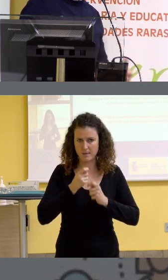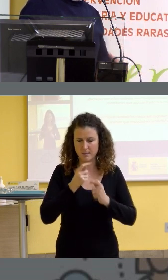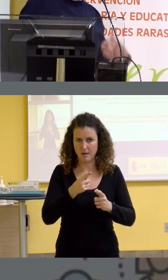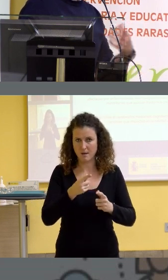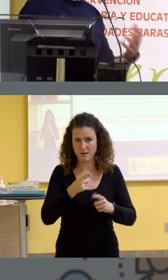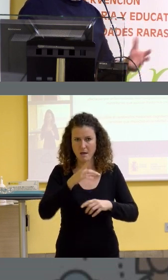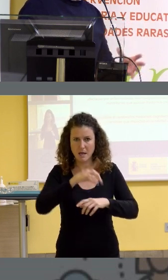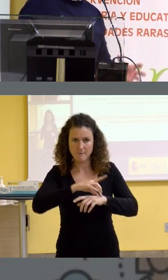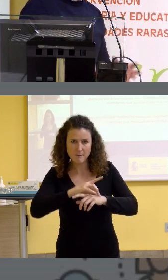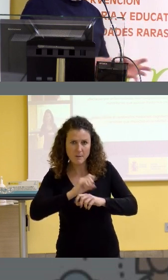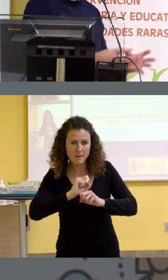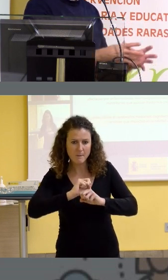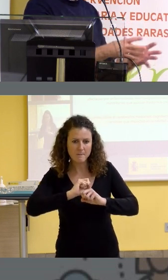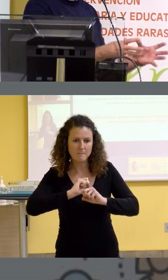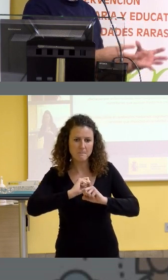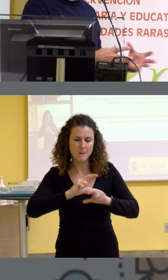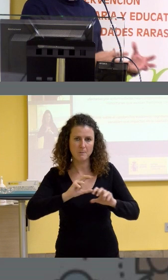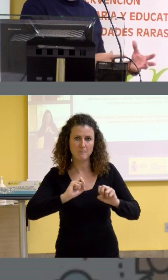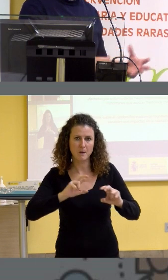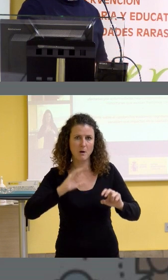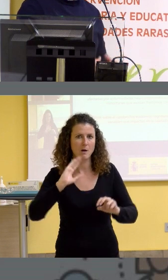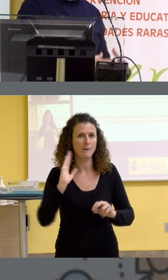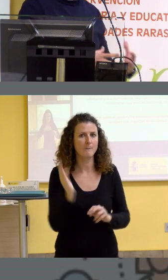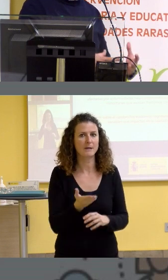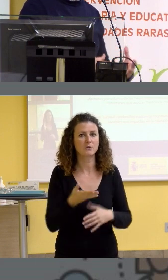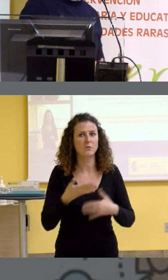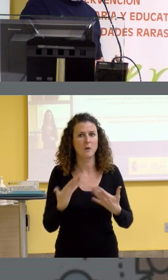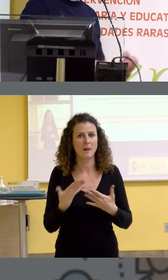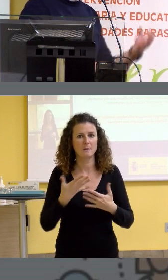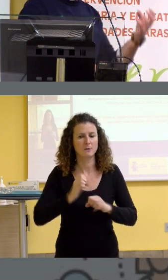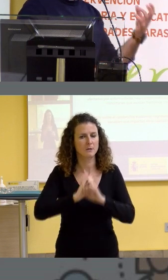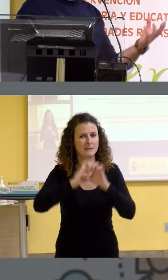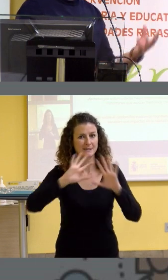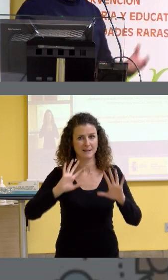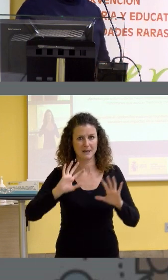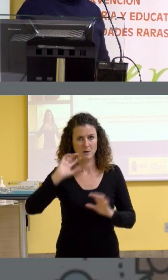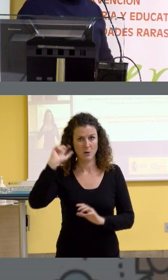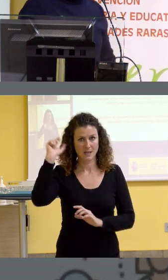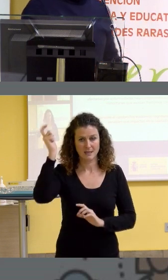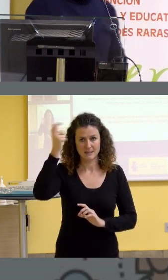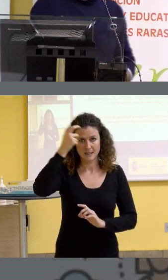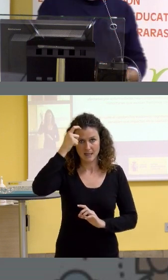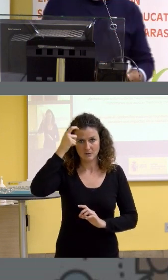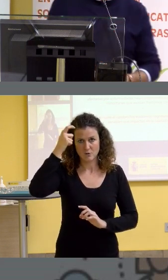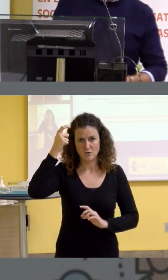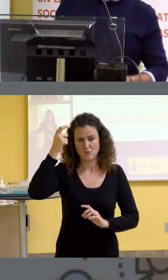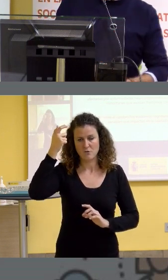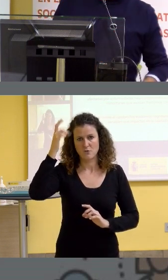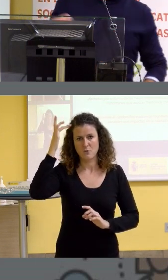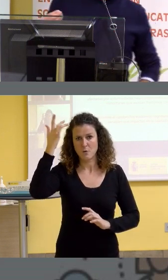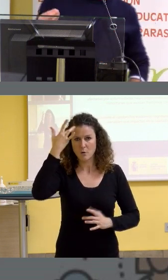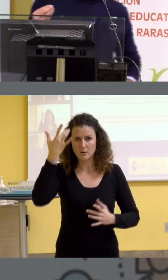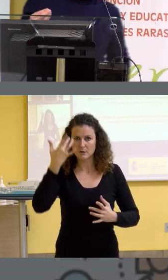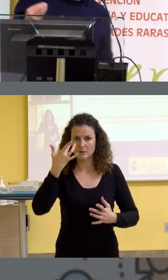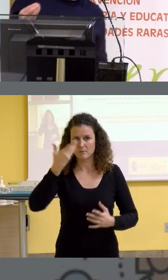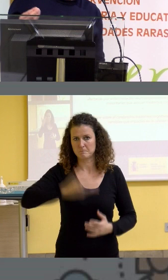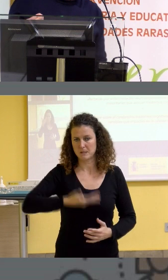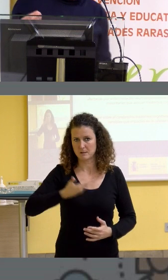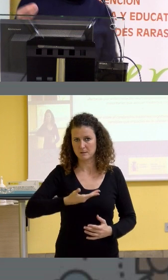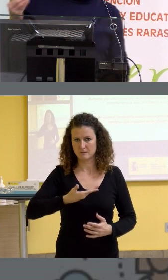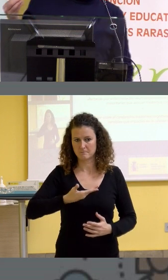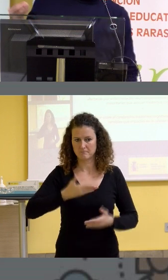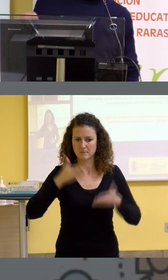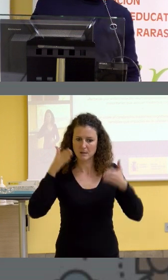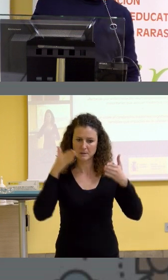la enfermedad, el impacto que tiene, pero tenemos clarísimo que el trastorno cognitivo es una variable que pesa muchísimo. De modo que intervenir